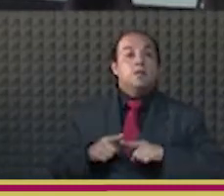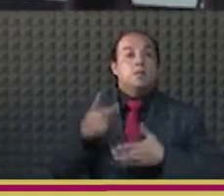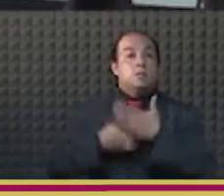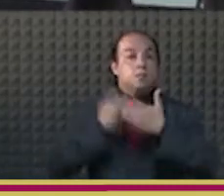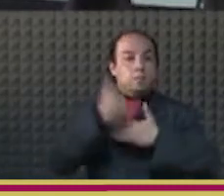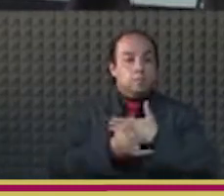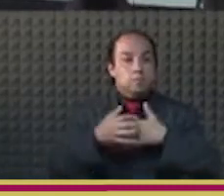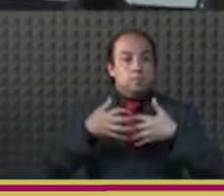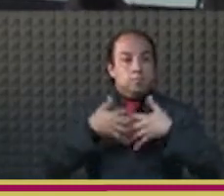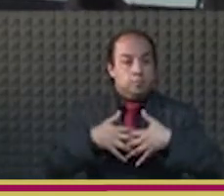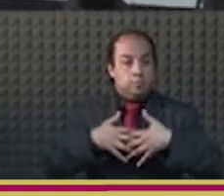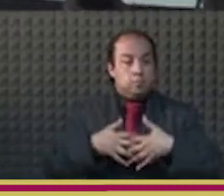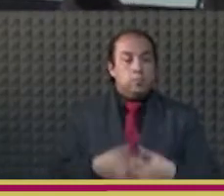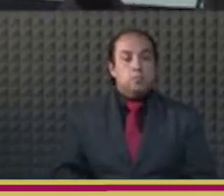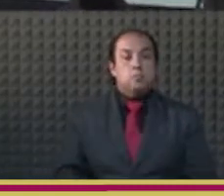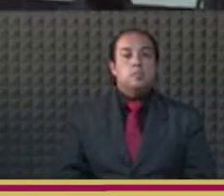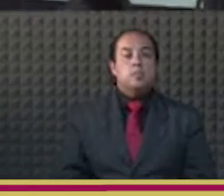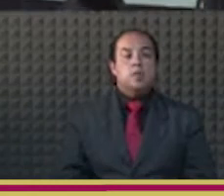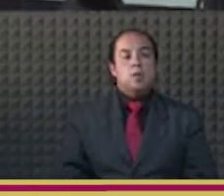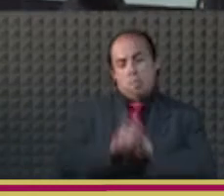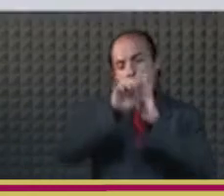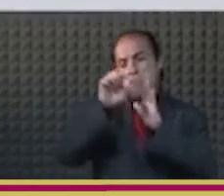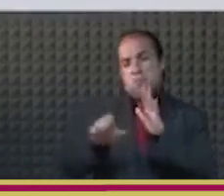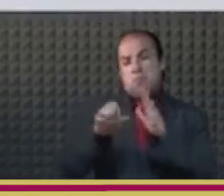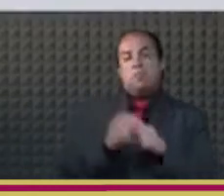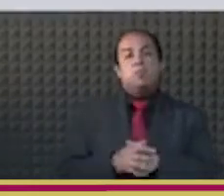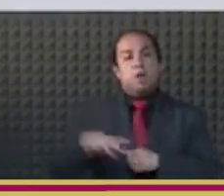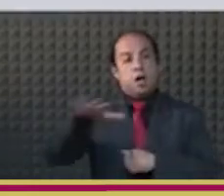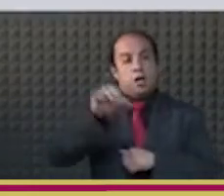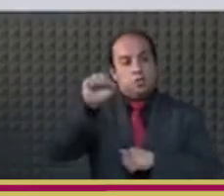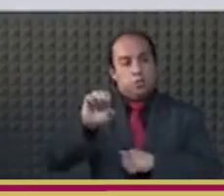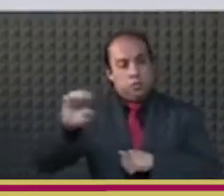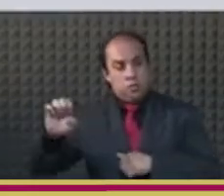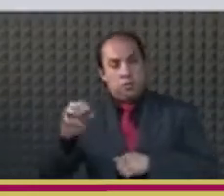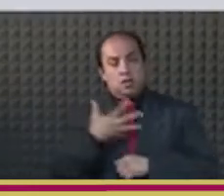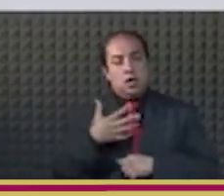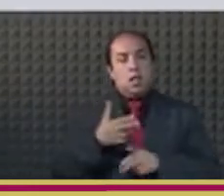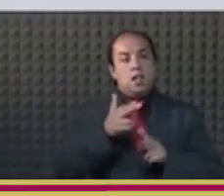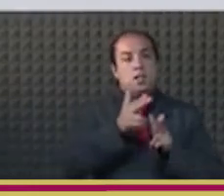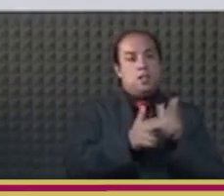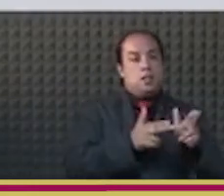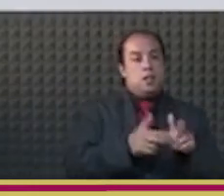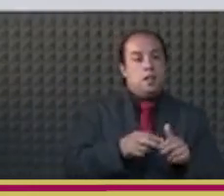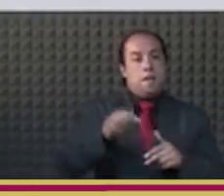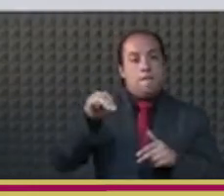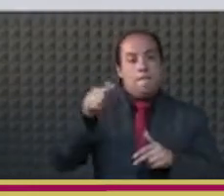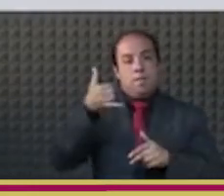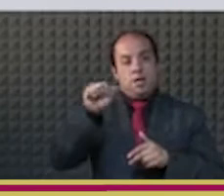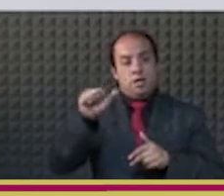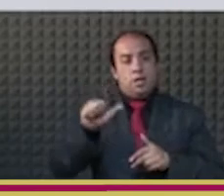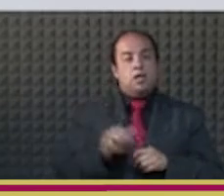de infraestructura, que por poner algunos ejemplos, en la región sureste está el Tren Maya, el